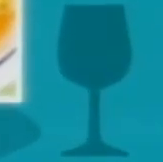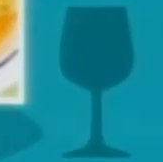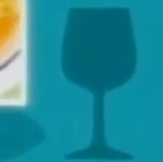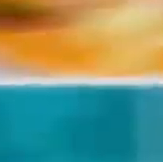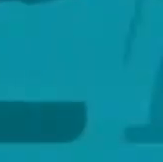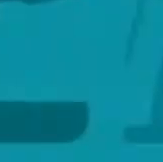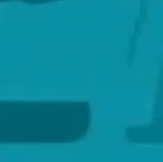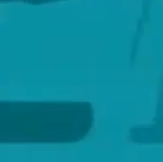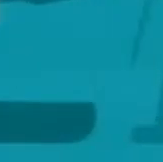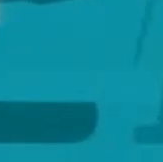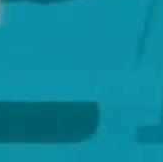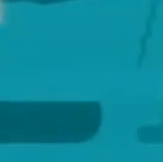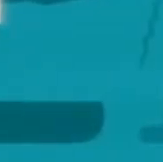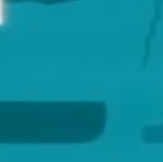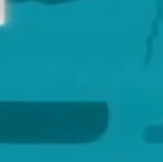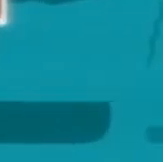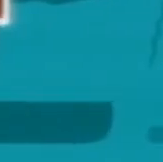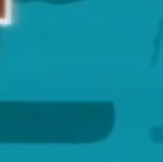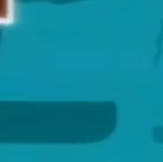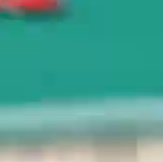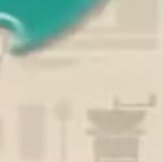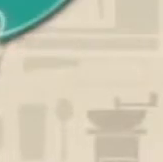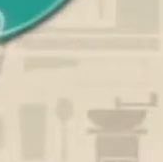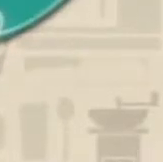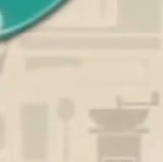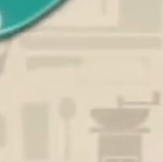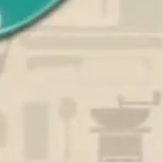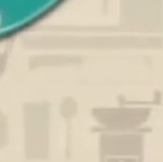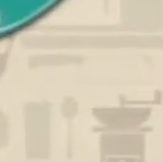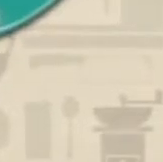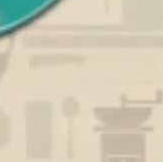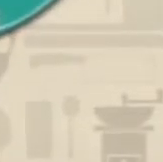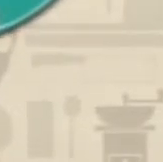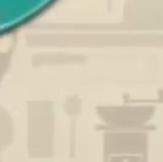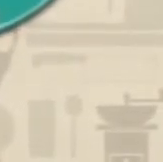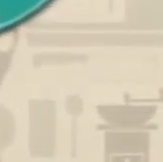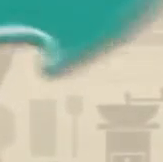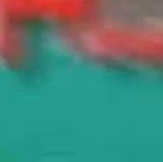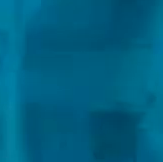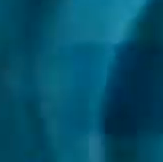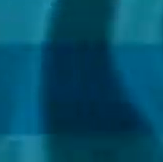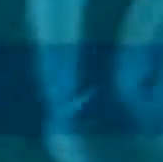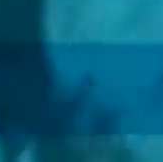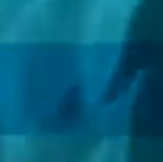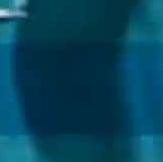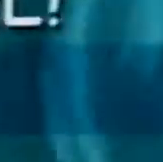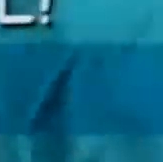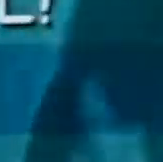Hemos presentado las recetas de Biachi.